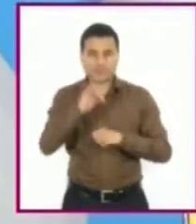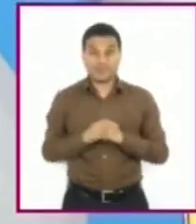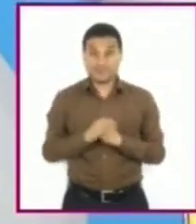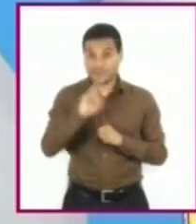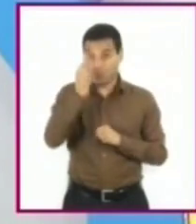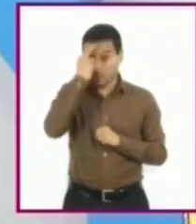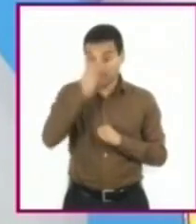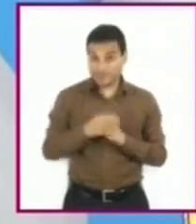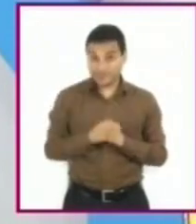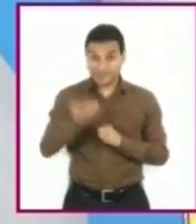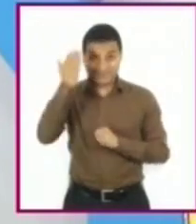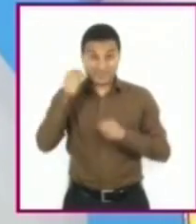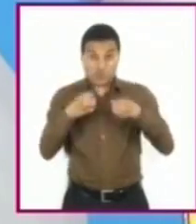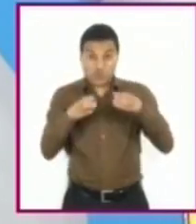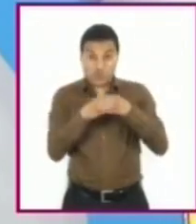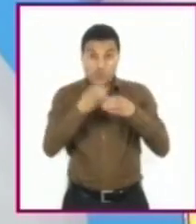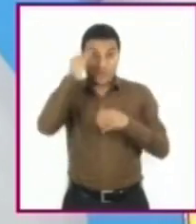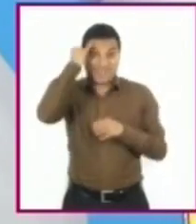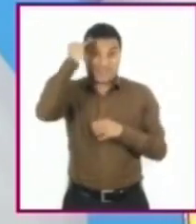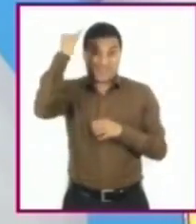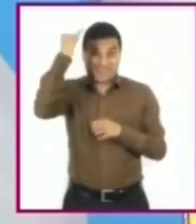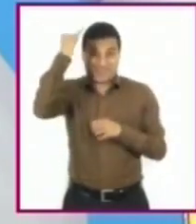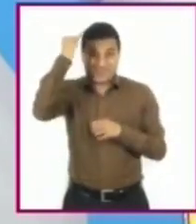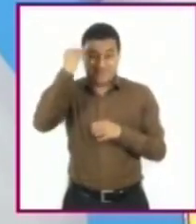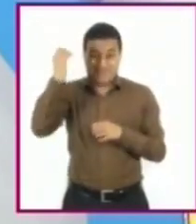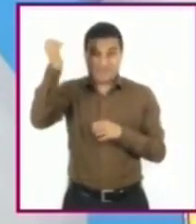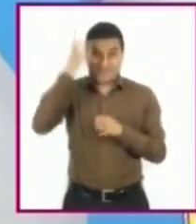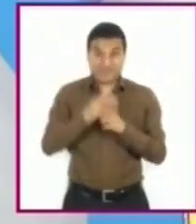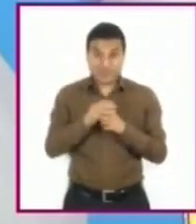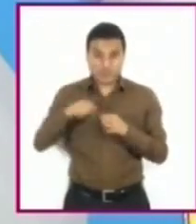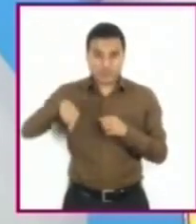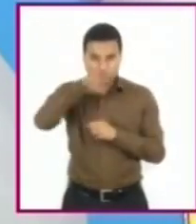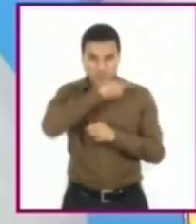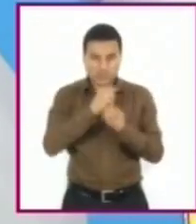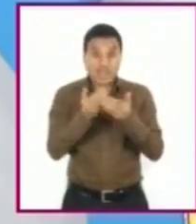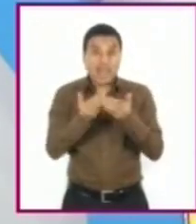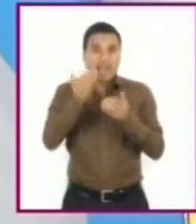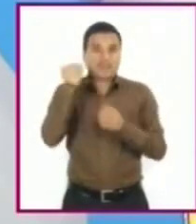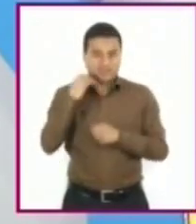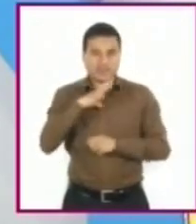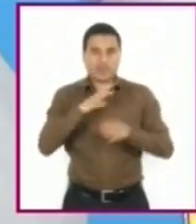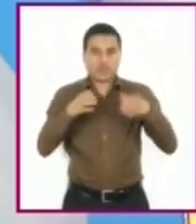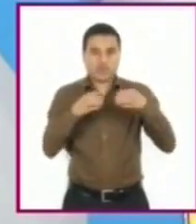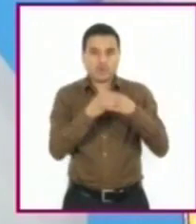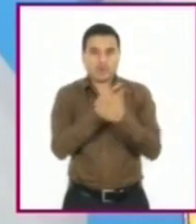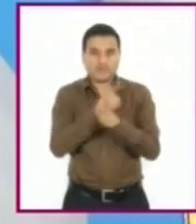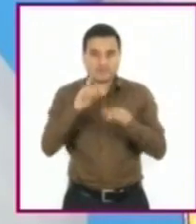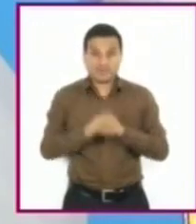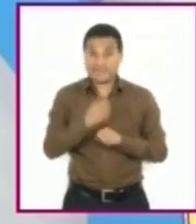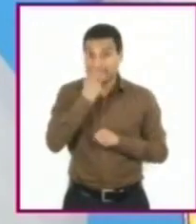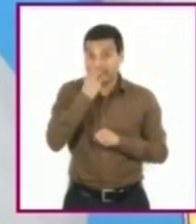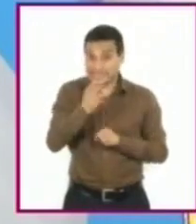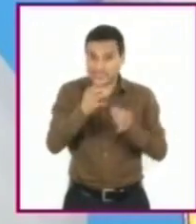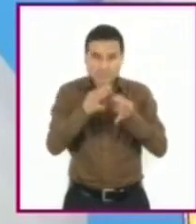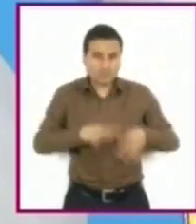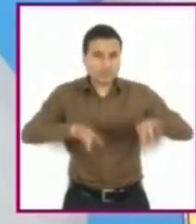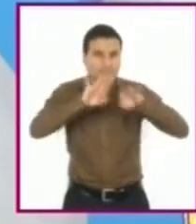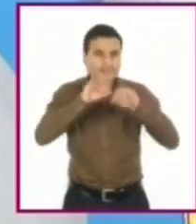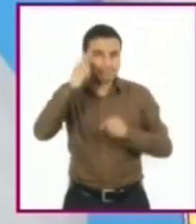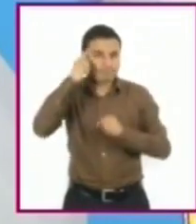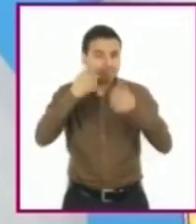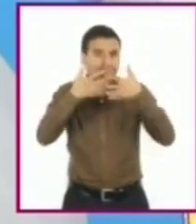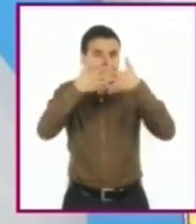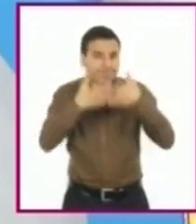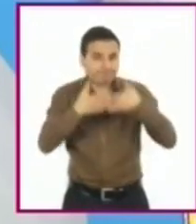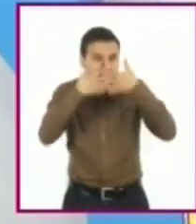la Ilustración también tiene como antecedente las ideas del liberalismo, al considerar a la razón como único medio para